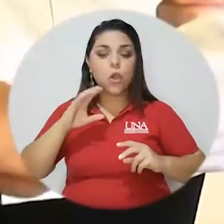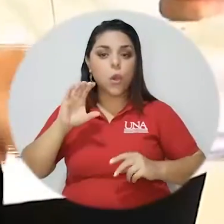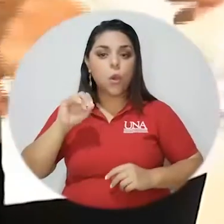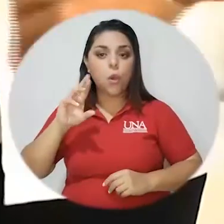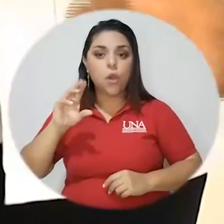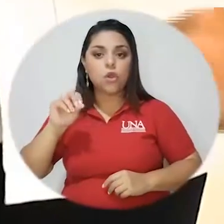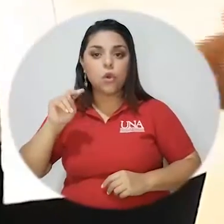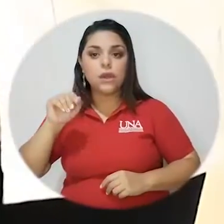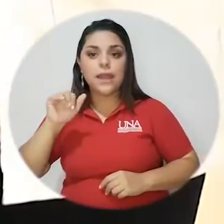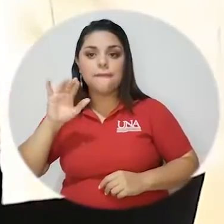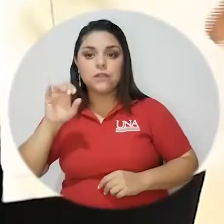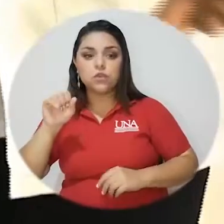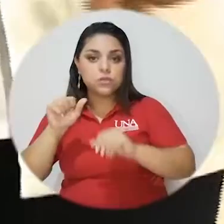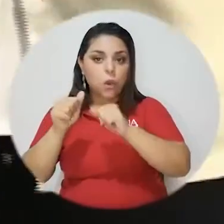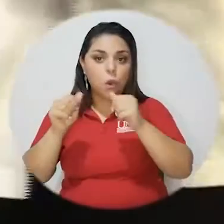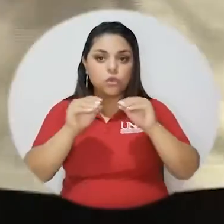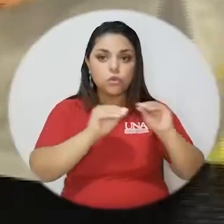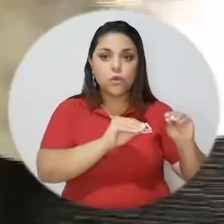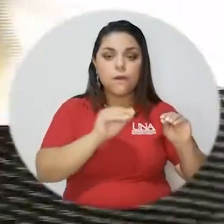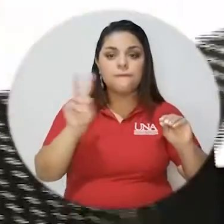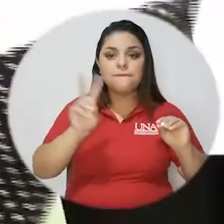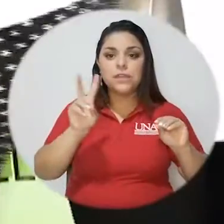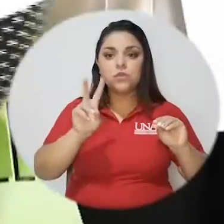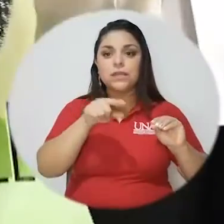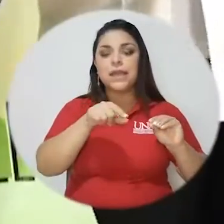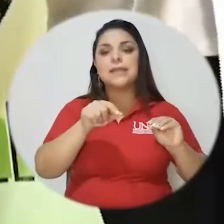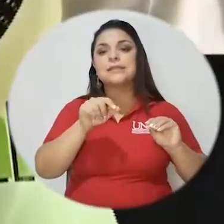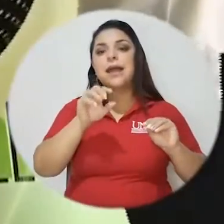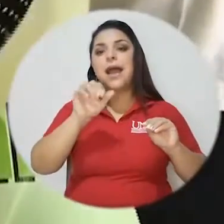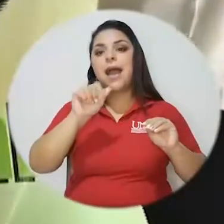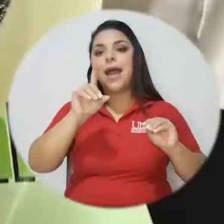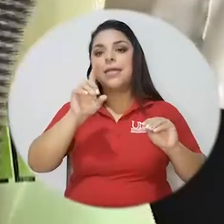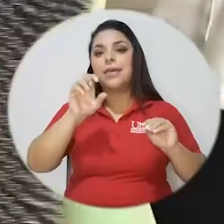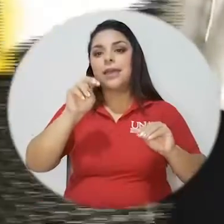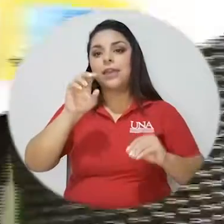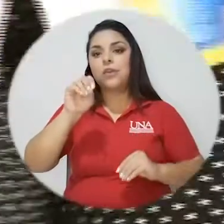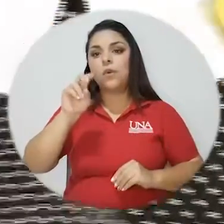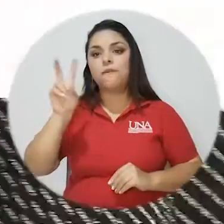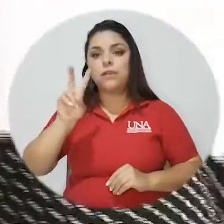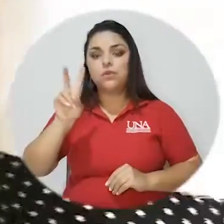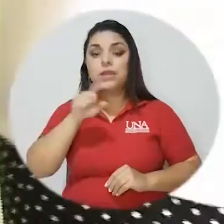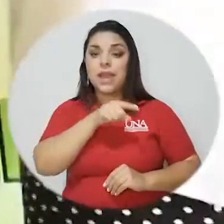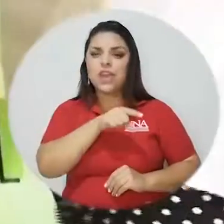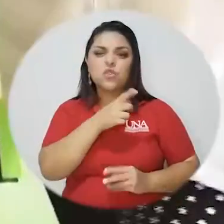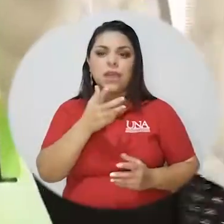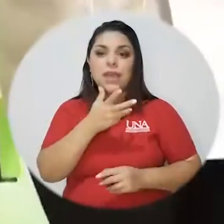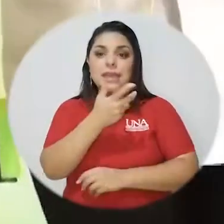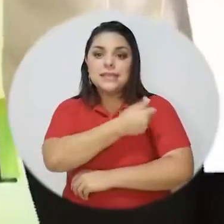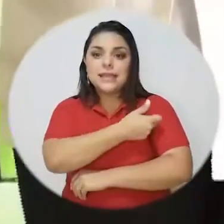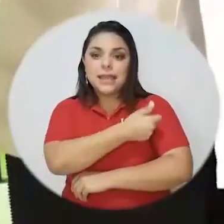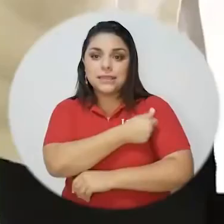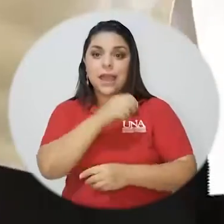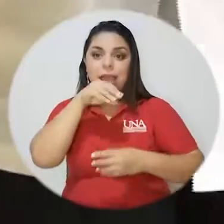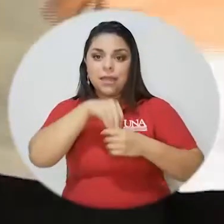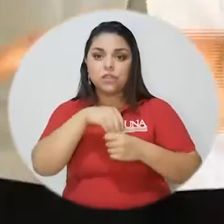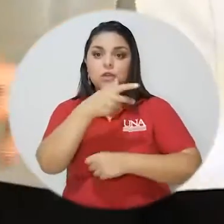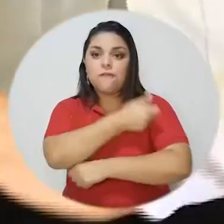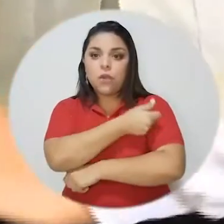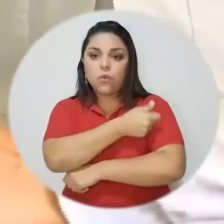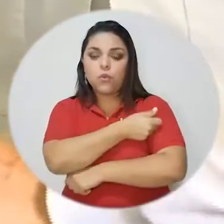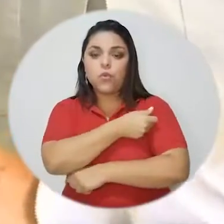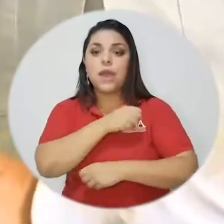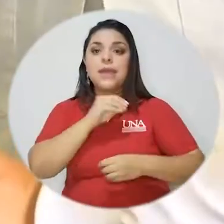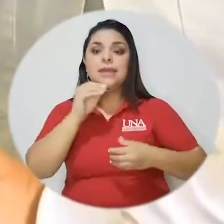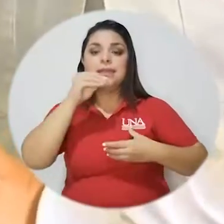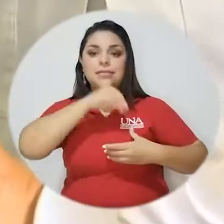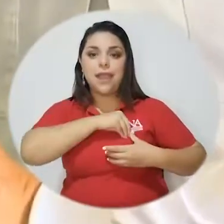coronavirus en otro virus que es inocuo para el ser humano, que son adenovirus. Y estos adenovirus simplemente se inyectan con la